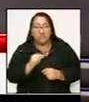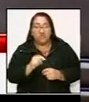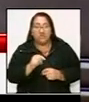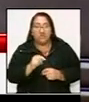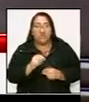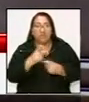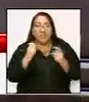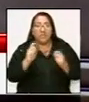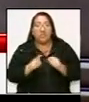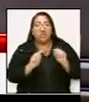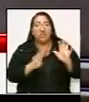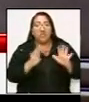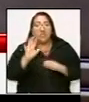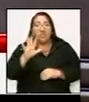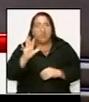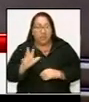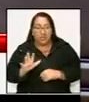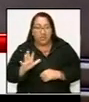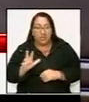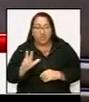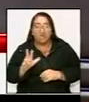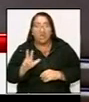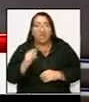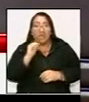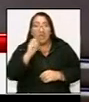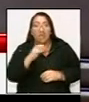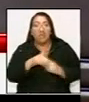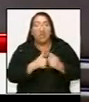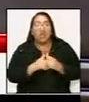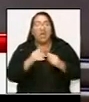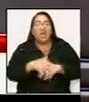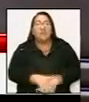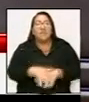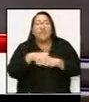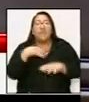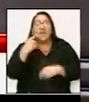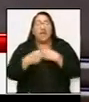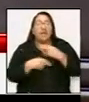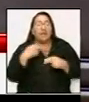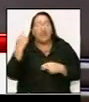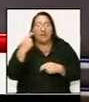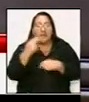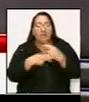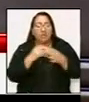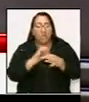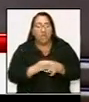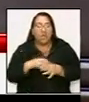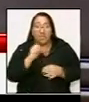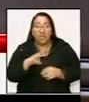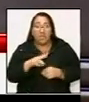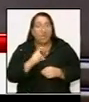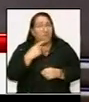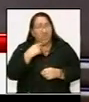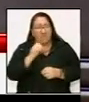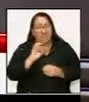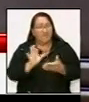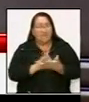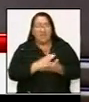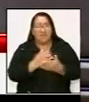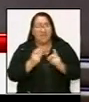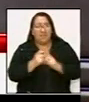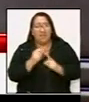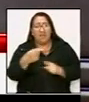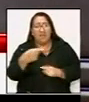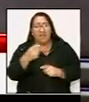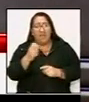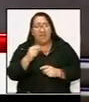de marzo de 1953, adoptada por la Asamblea General de las Naciones Unidas, no menciona para nada la palabra